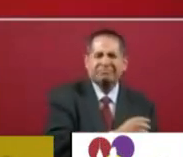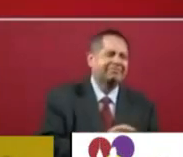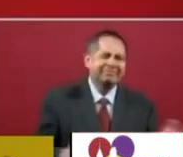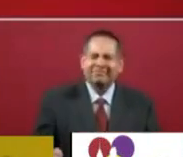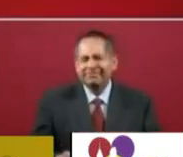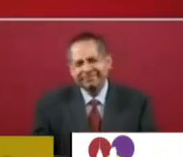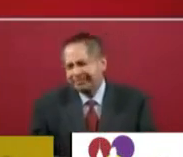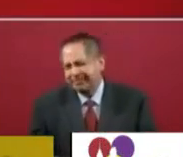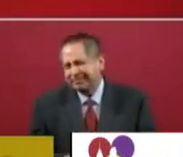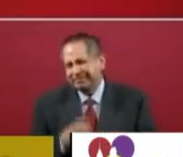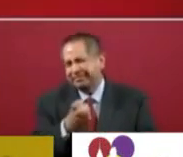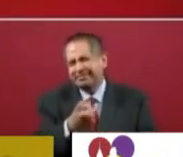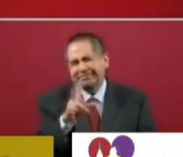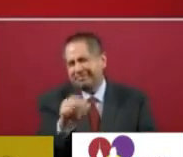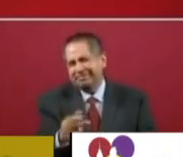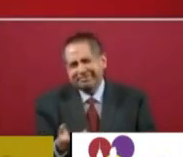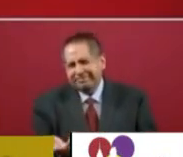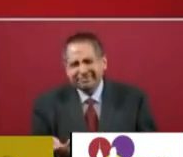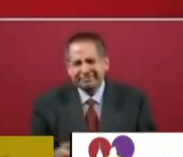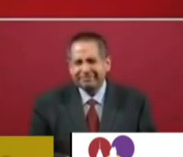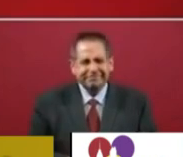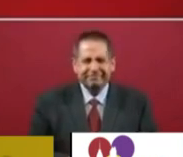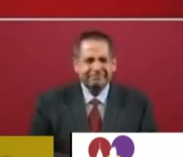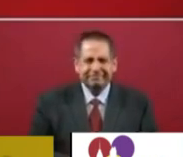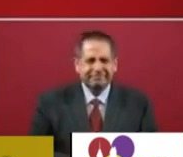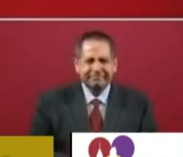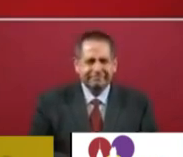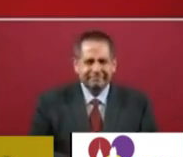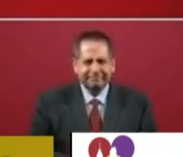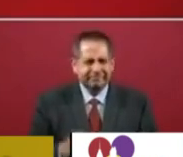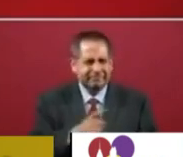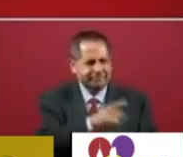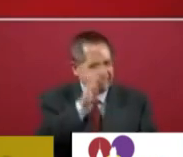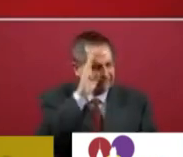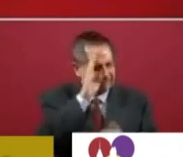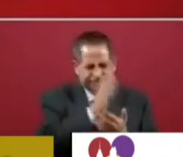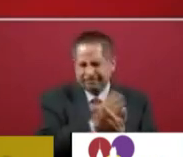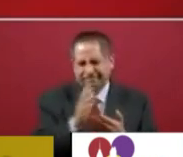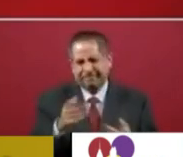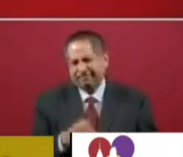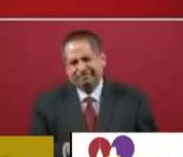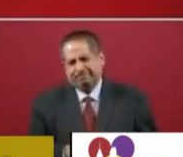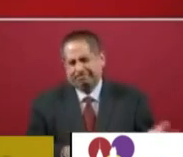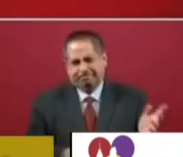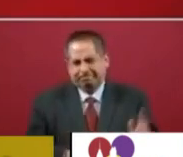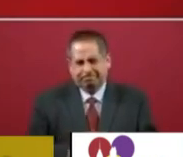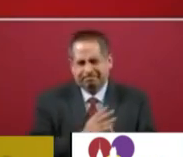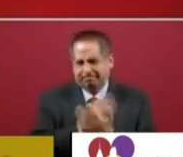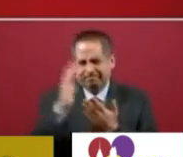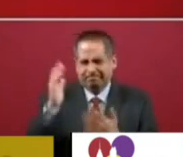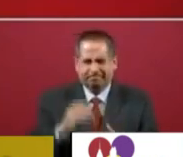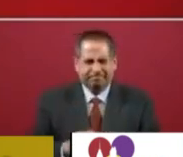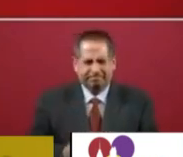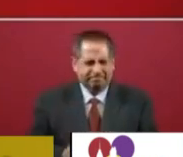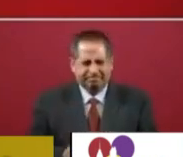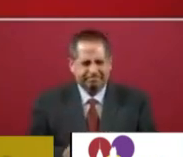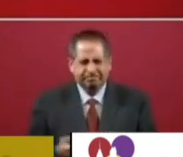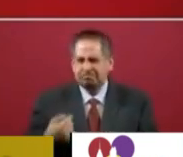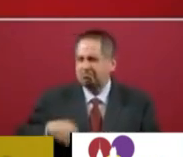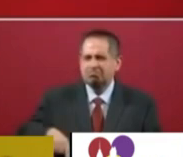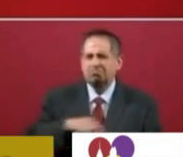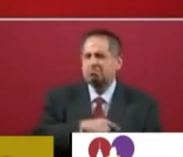Tecnológico y de Estudios Superiores de Occidente de Guadalajara, según el cual existe una estrategia orquestada para atacar a